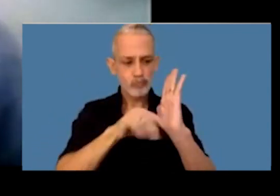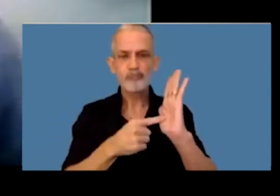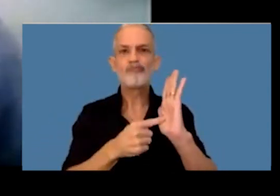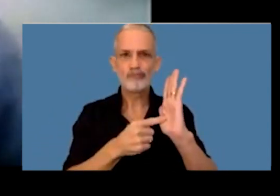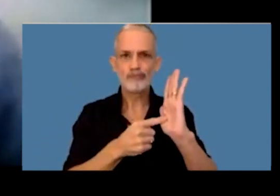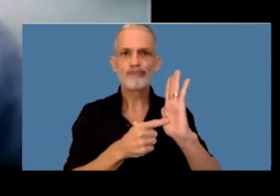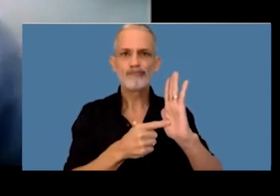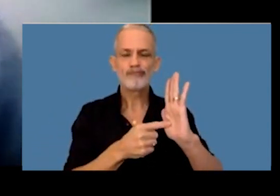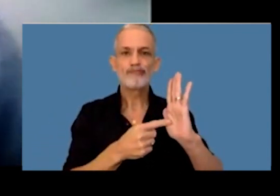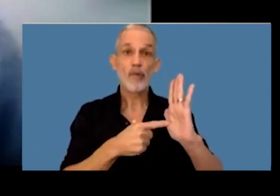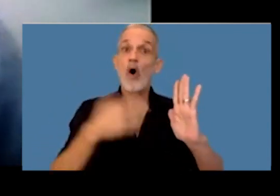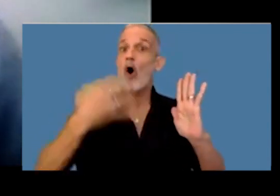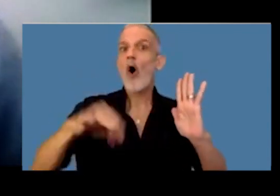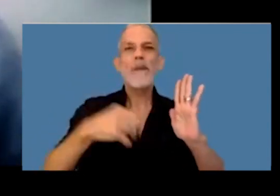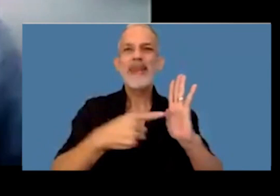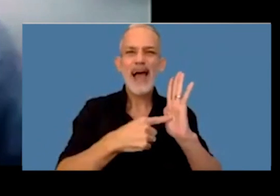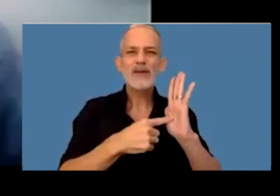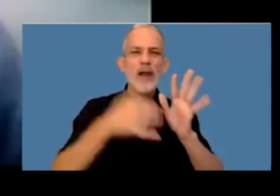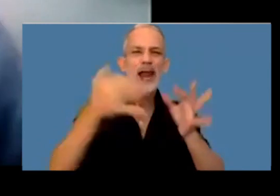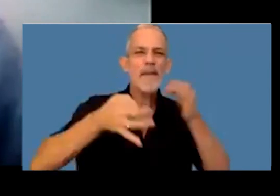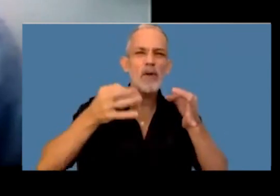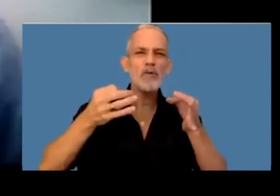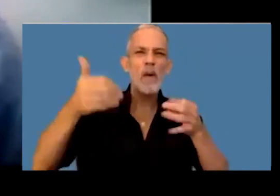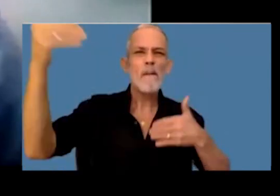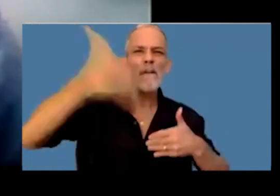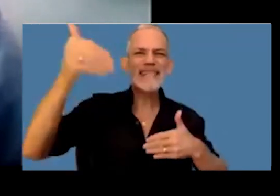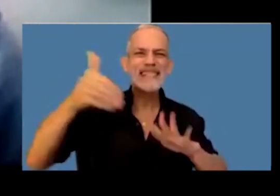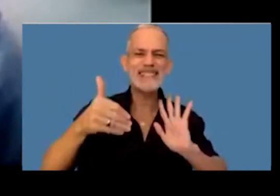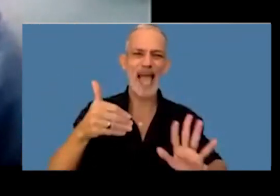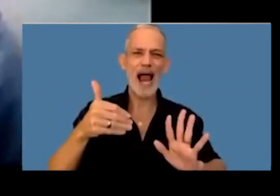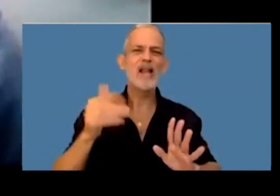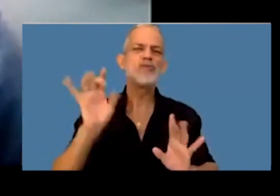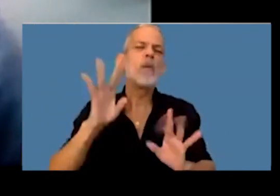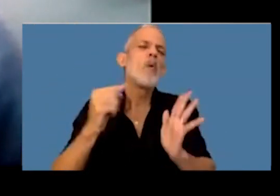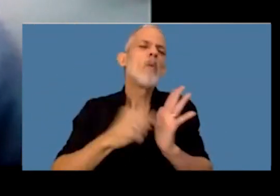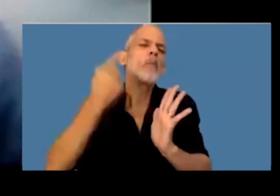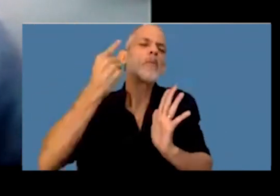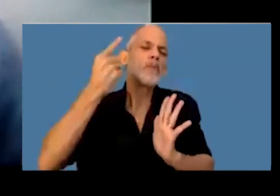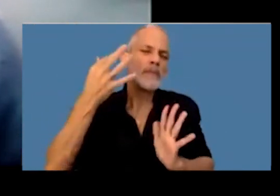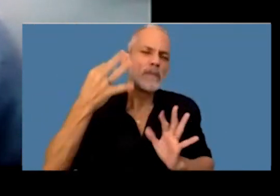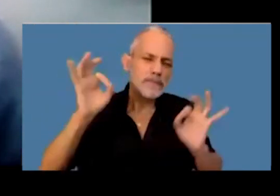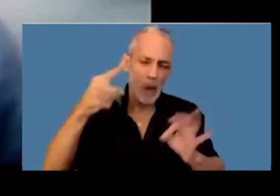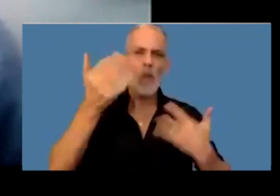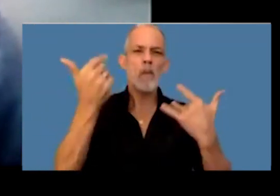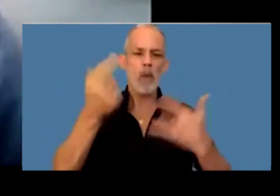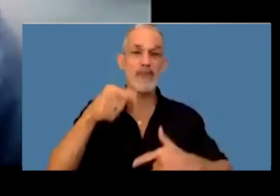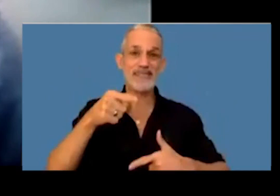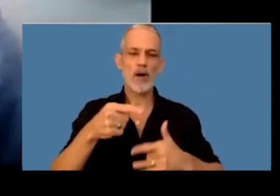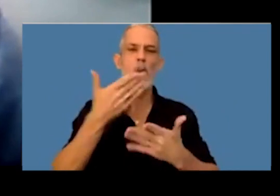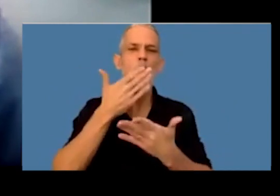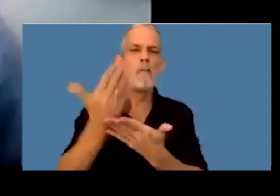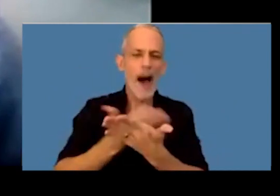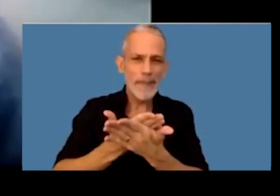nos obligaba a evaluar de forma presencial. Si en casos excepcionales, justamente se podía hacer a través de la documentación